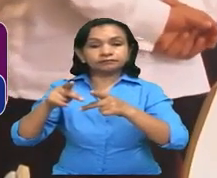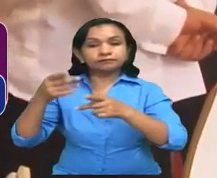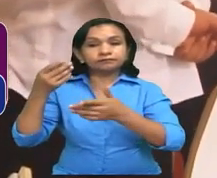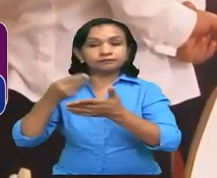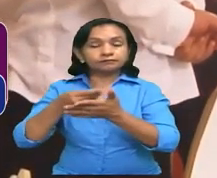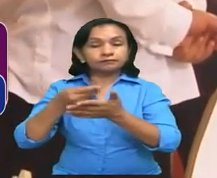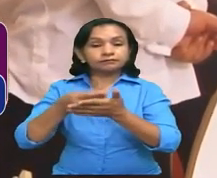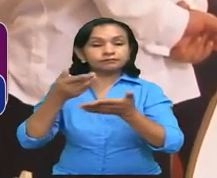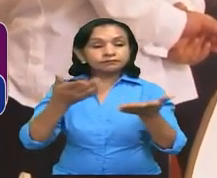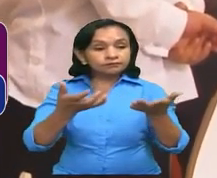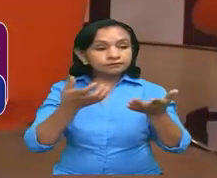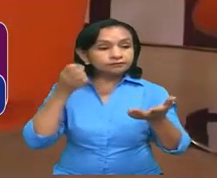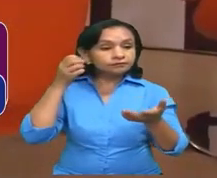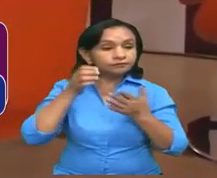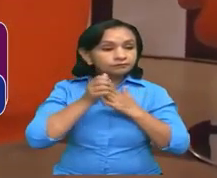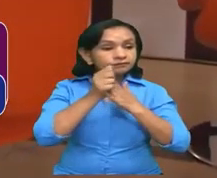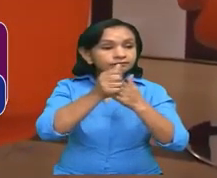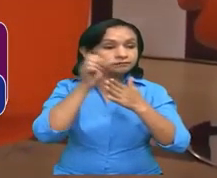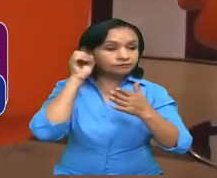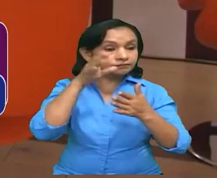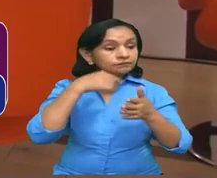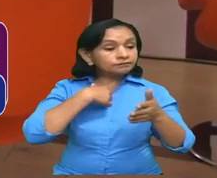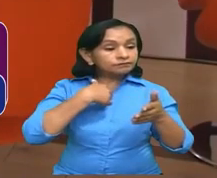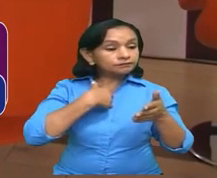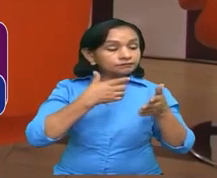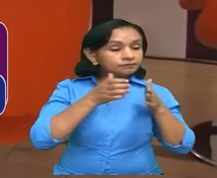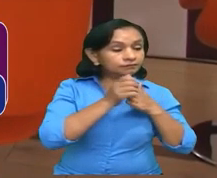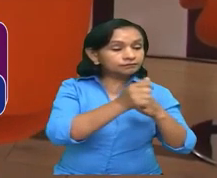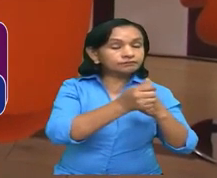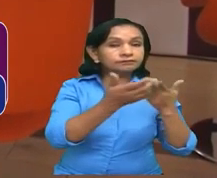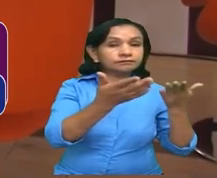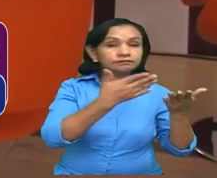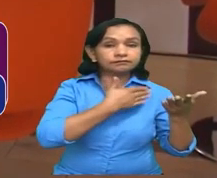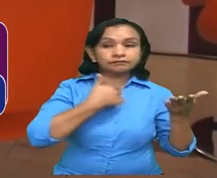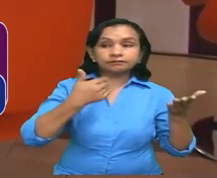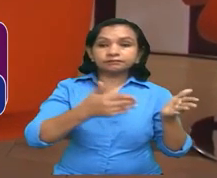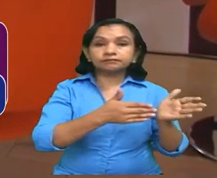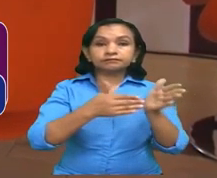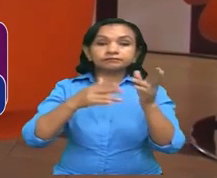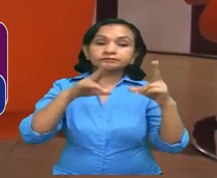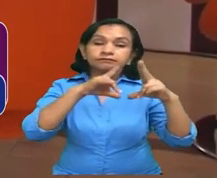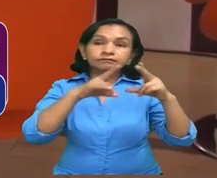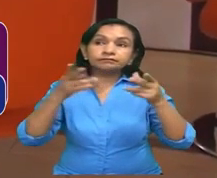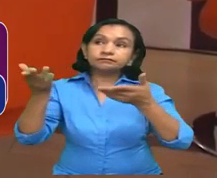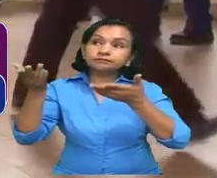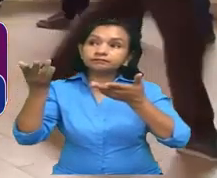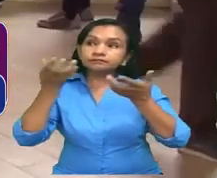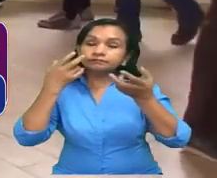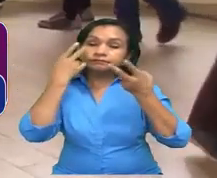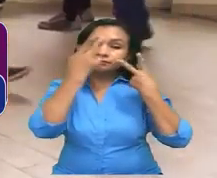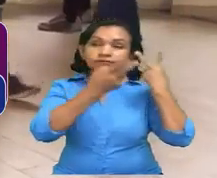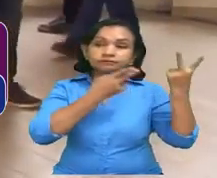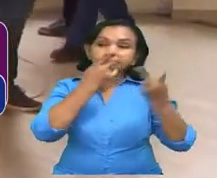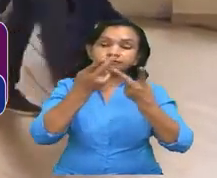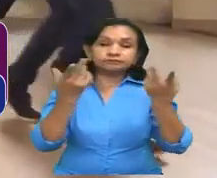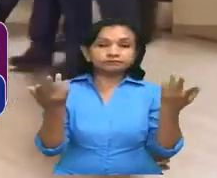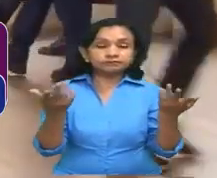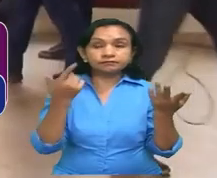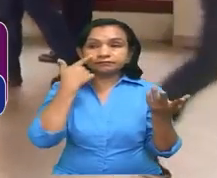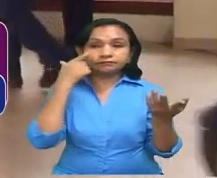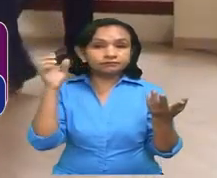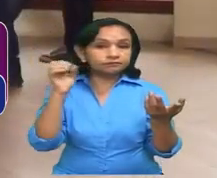64 mayoristas y los 89 expositores nicaragüenses. La idea es afianzar esas relaciones entre los mayoristas que